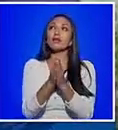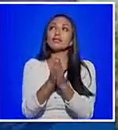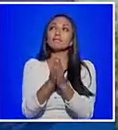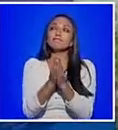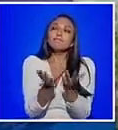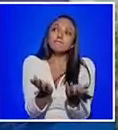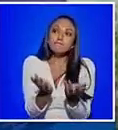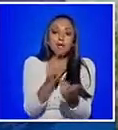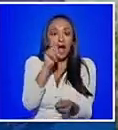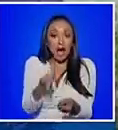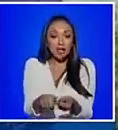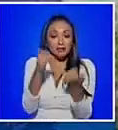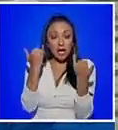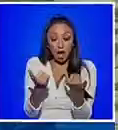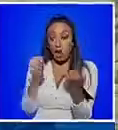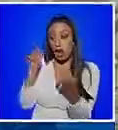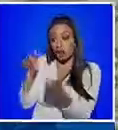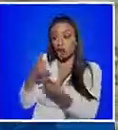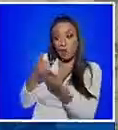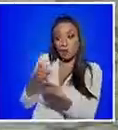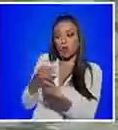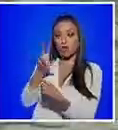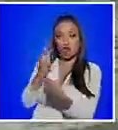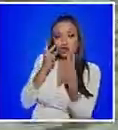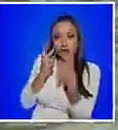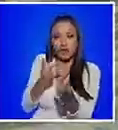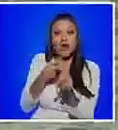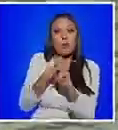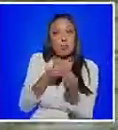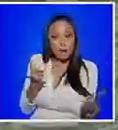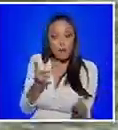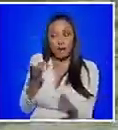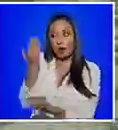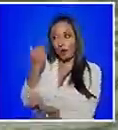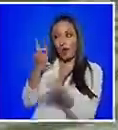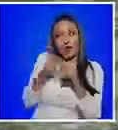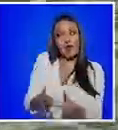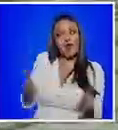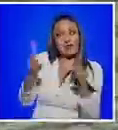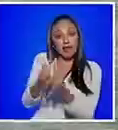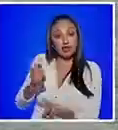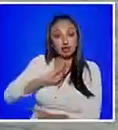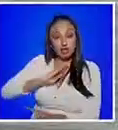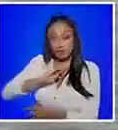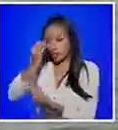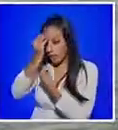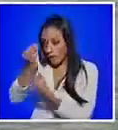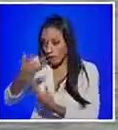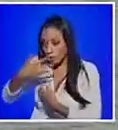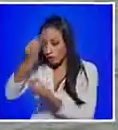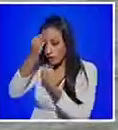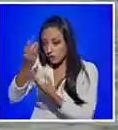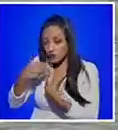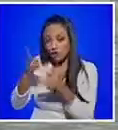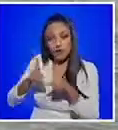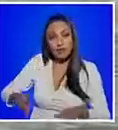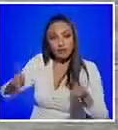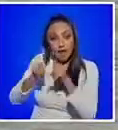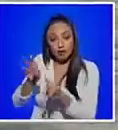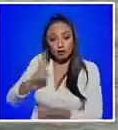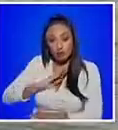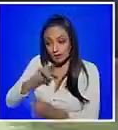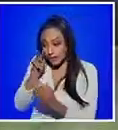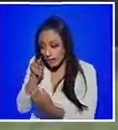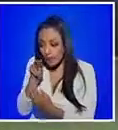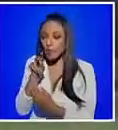hasta el momento han hecho estos equipos, pero si nos remitimos a los datos técnicos que arroja este sistema, pues podemos evidenciar